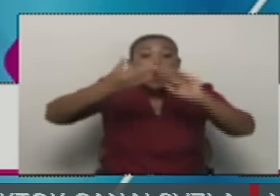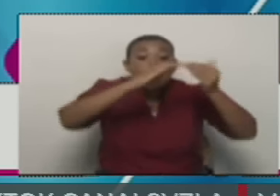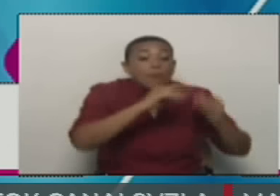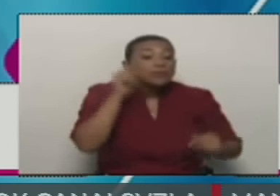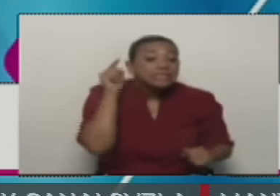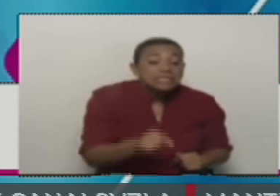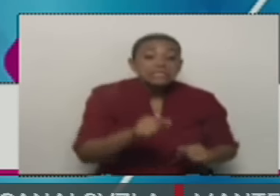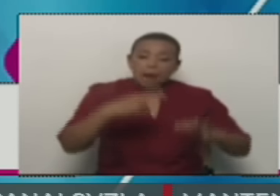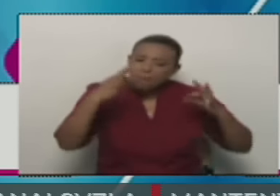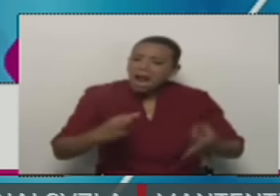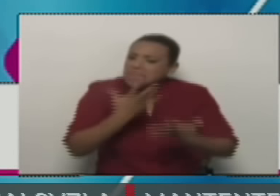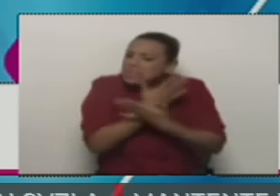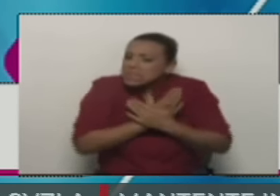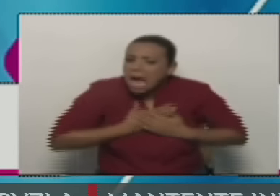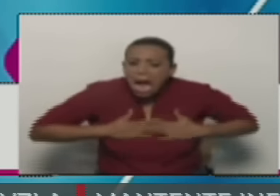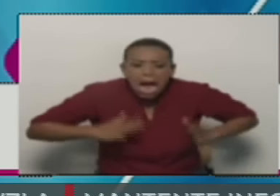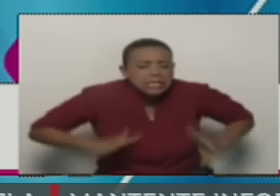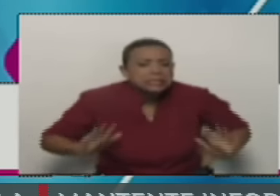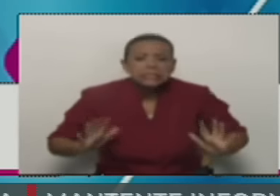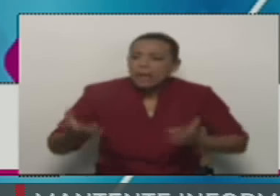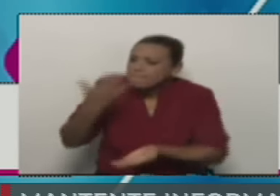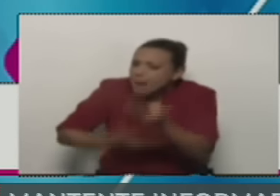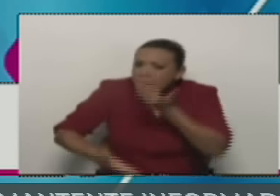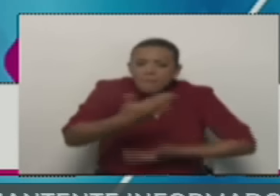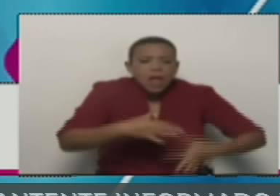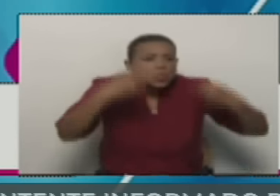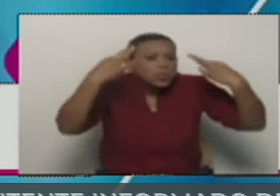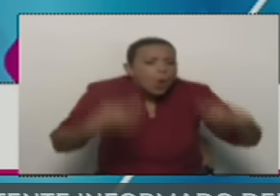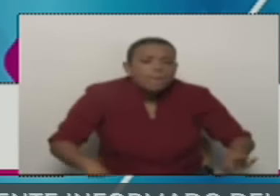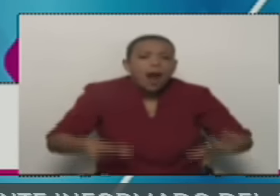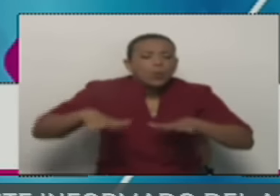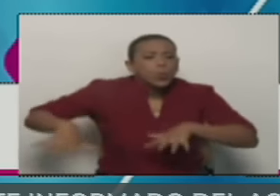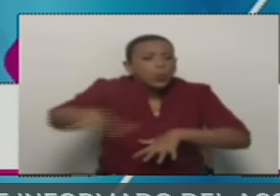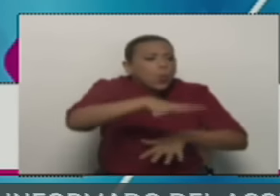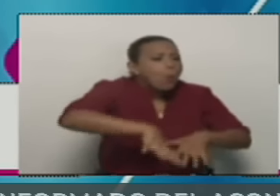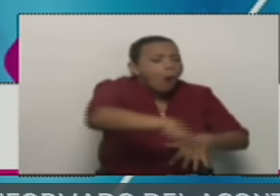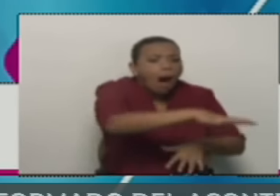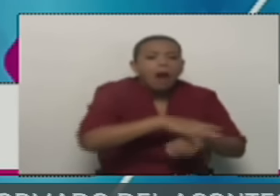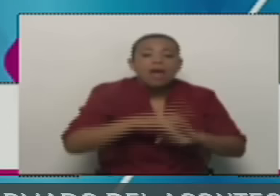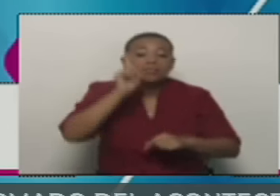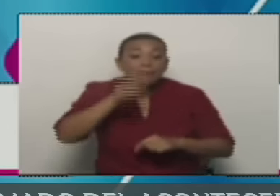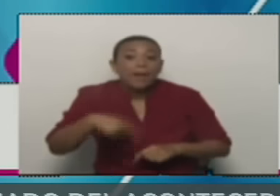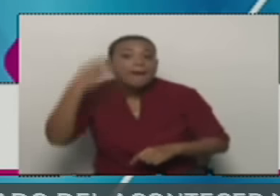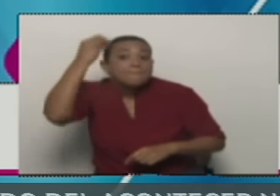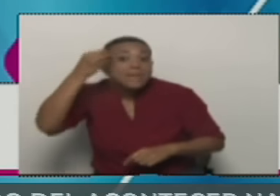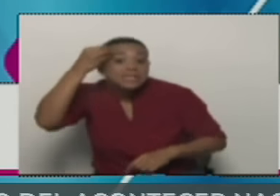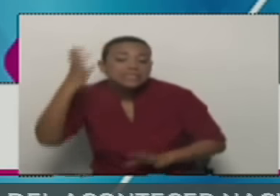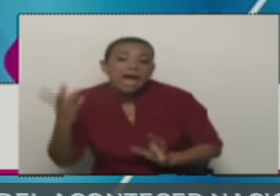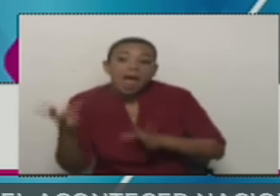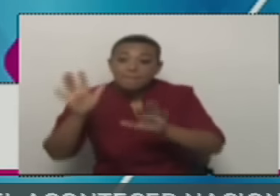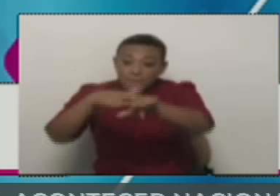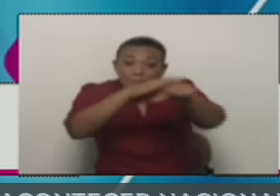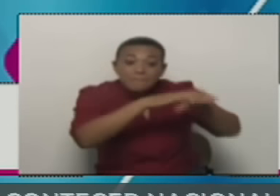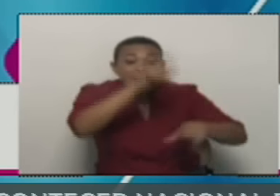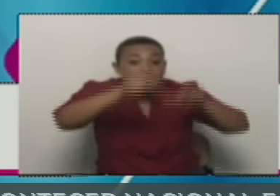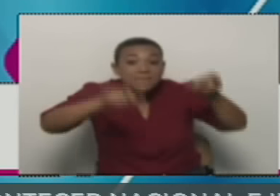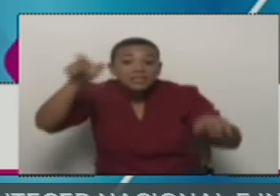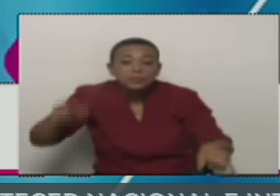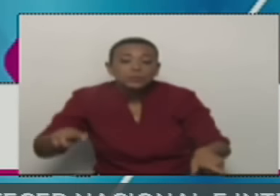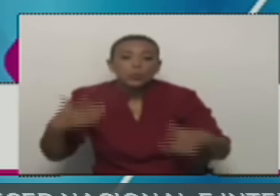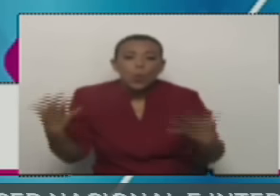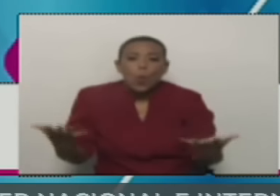la forma más amplia, de la forma más inclusiva, absolutamente de todos los espacios de debate. Incluso hemos pensado en invocar aquella premisa